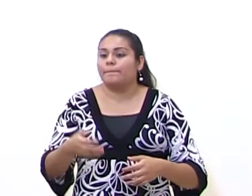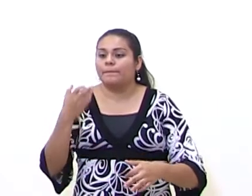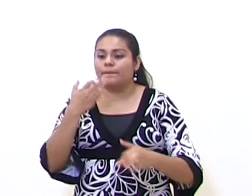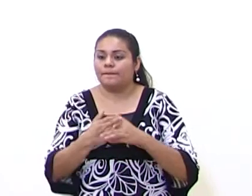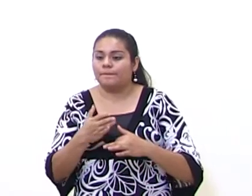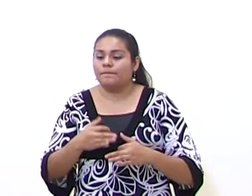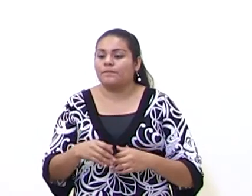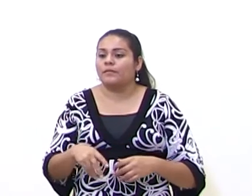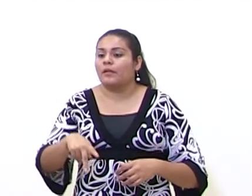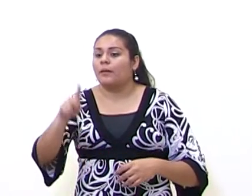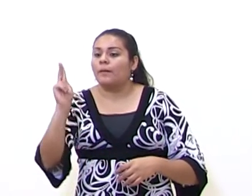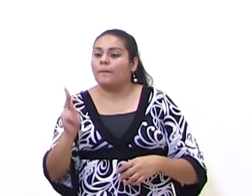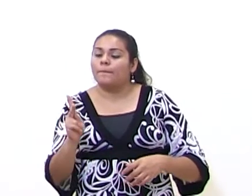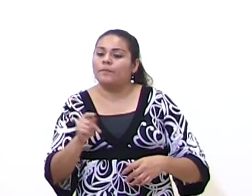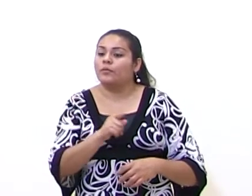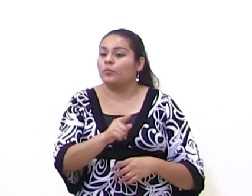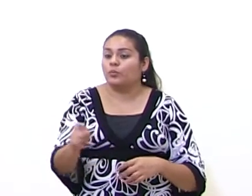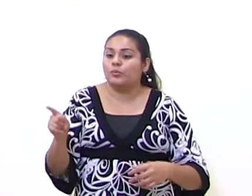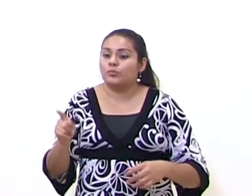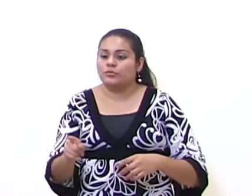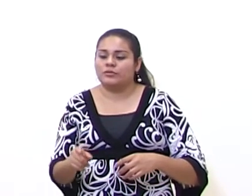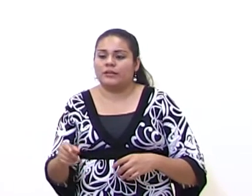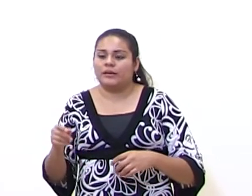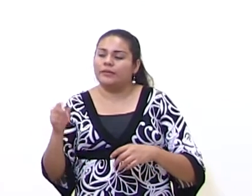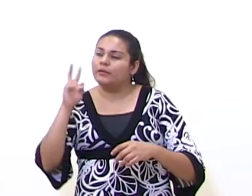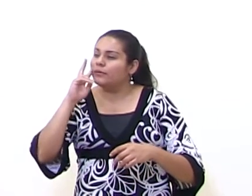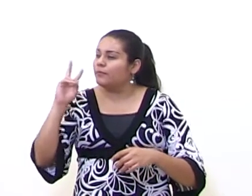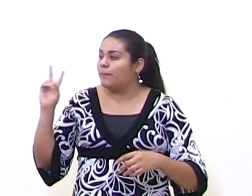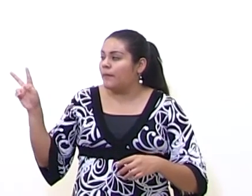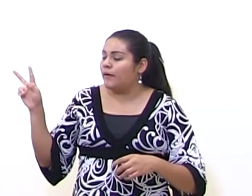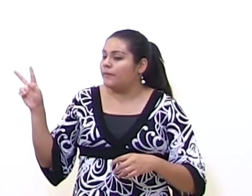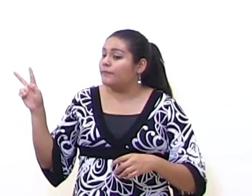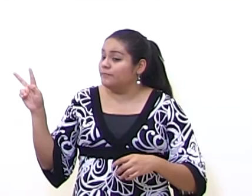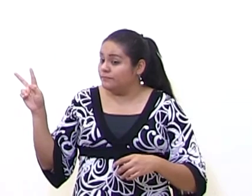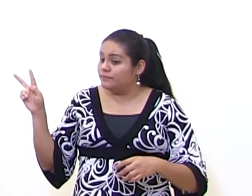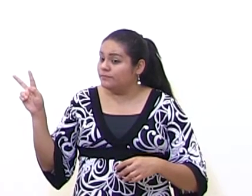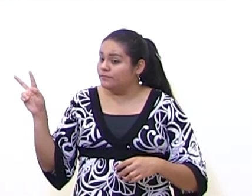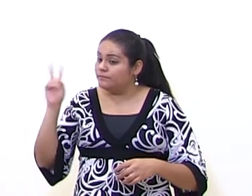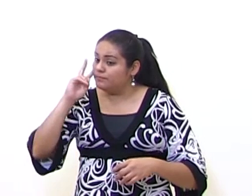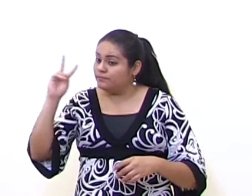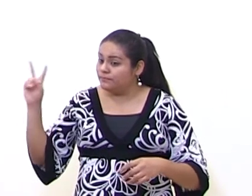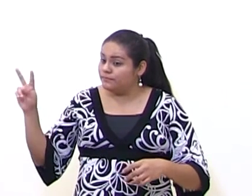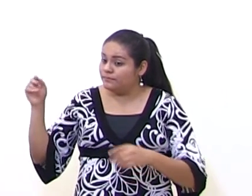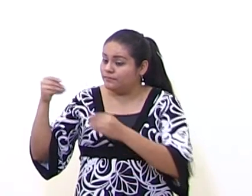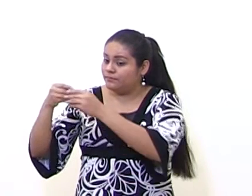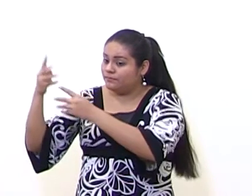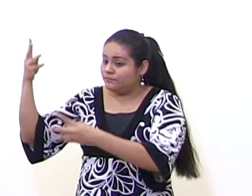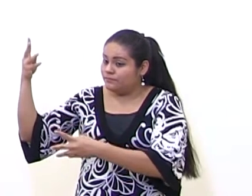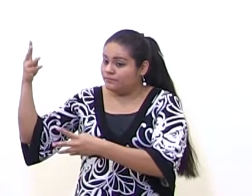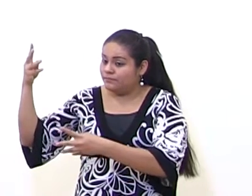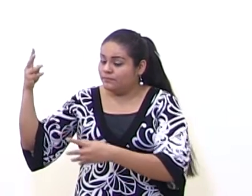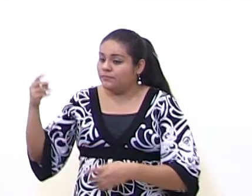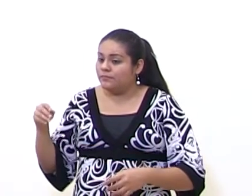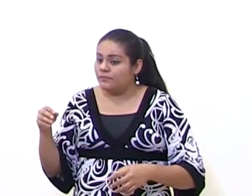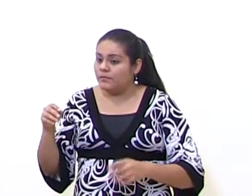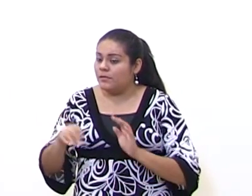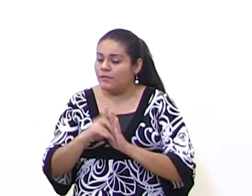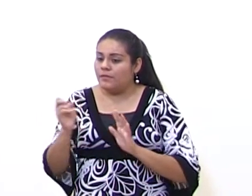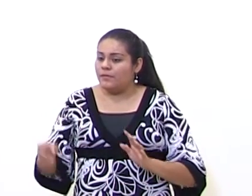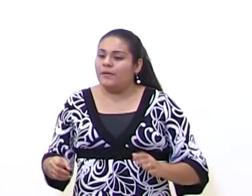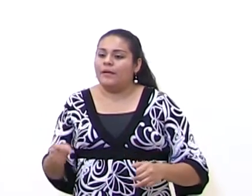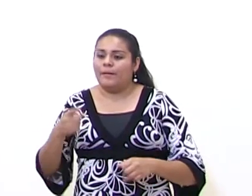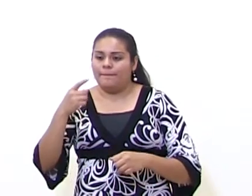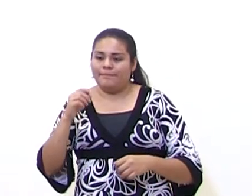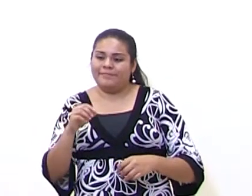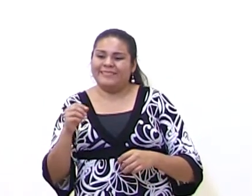aquí es importante que nos vayamos a nuestra encuesta. Y lo que dice nuestra encuesta es que los alumnos de